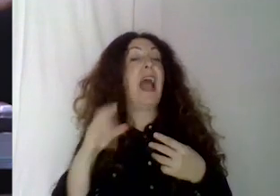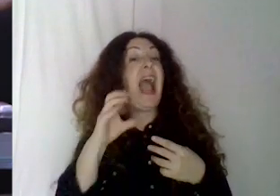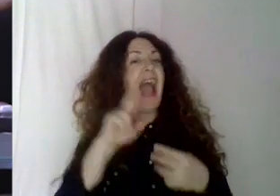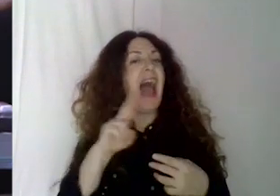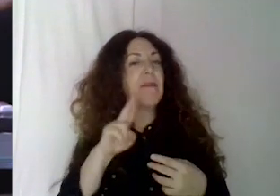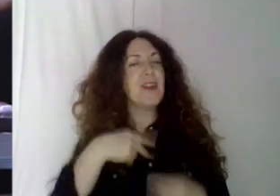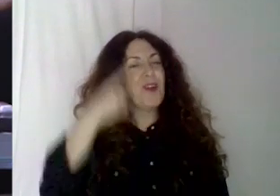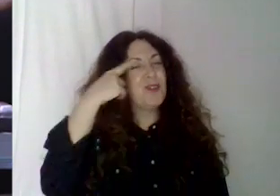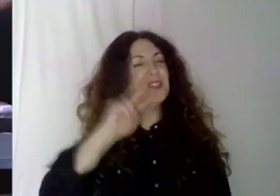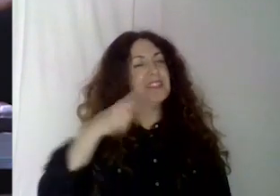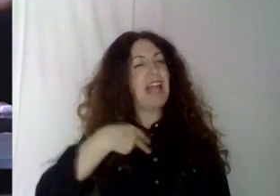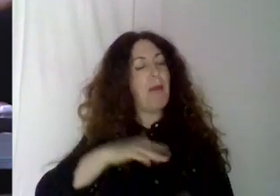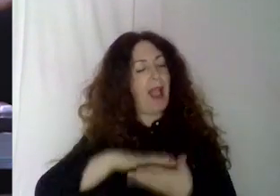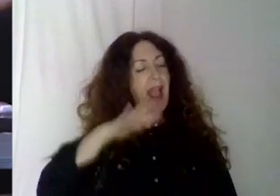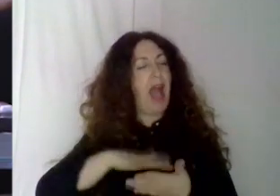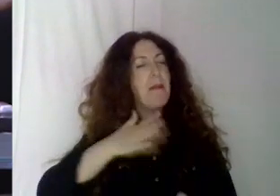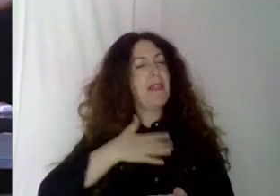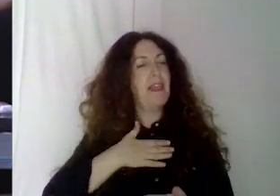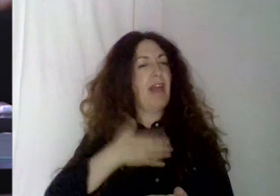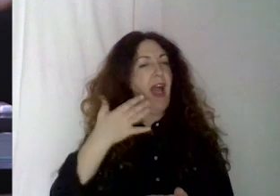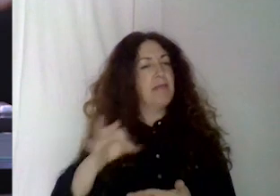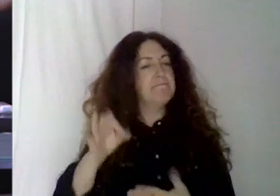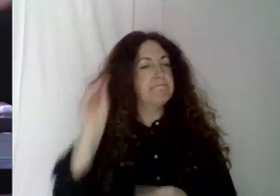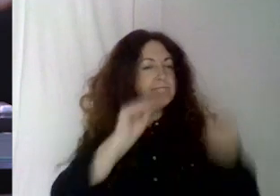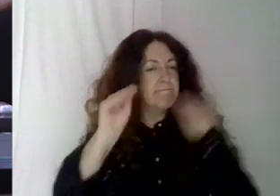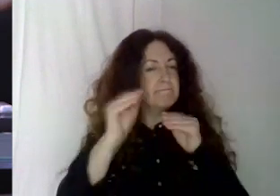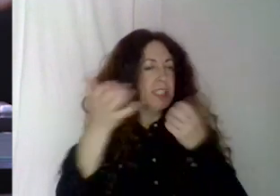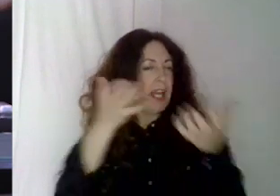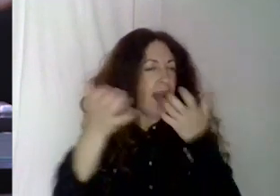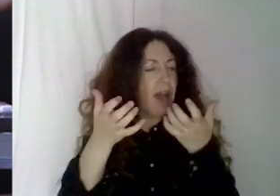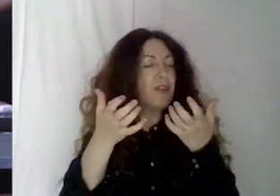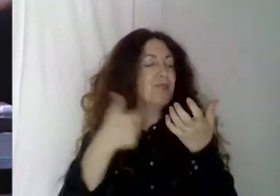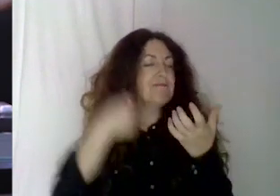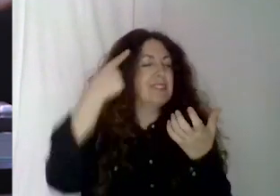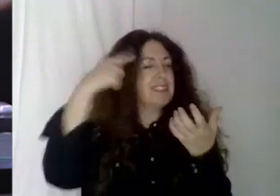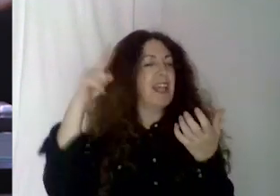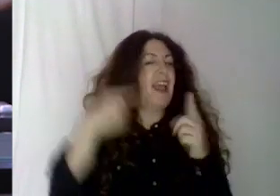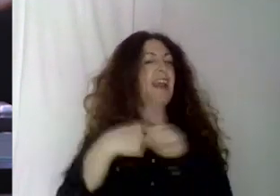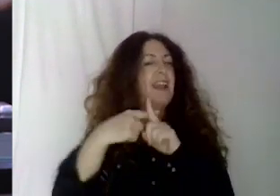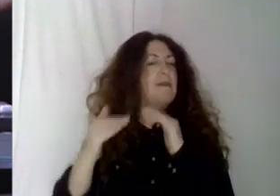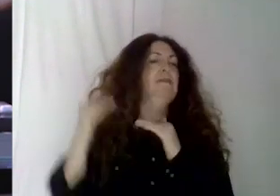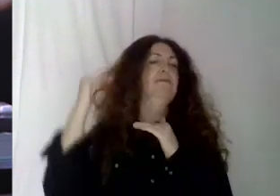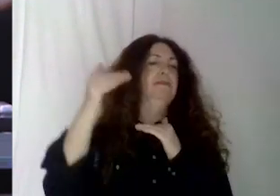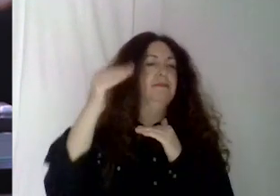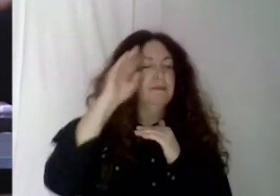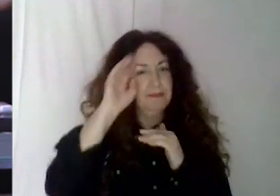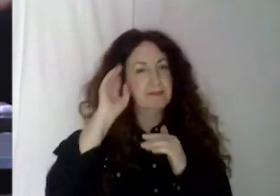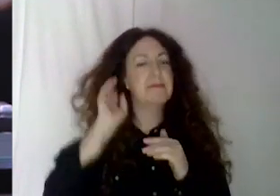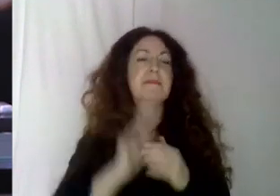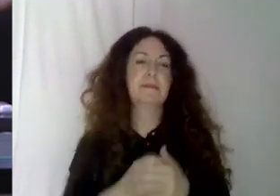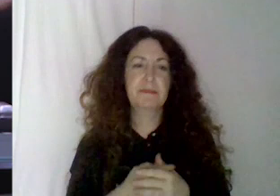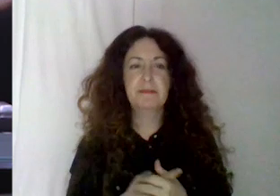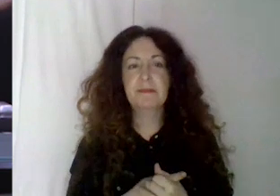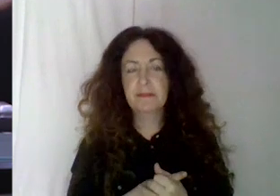a que no se reconociera su talento y, por lo tanto, su rango. Hay que pensar que en el siglo XV, un poco antes, el